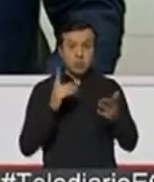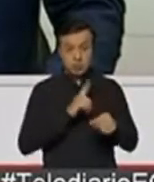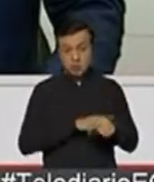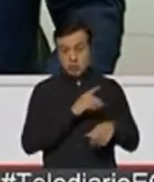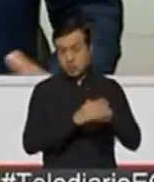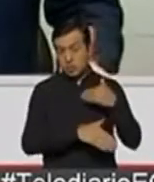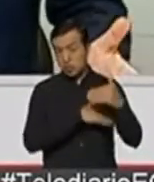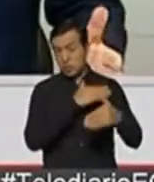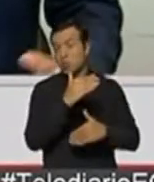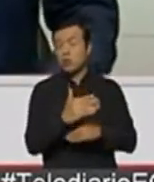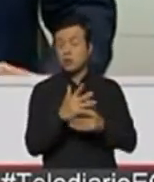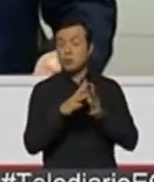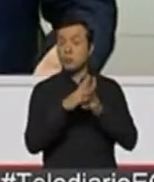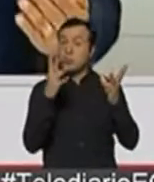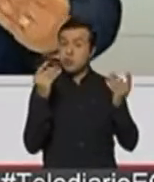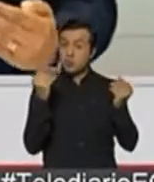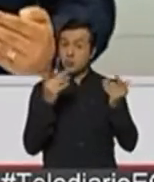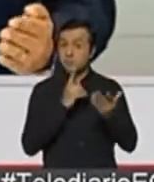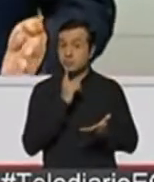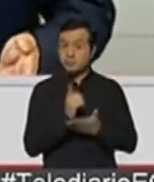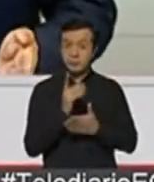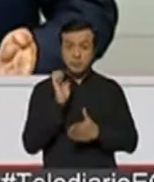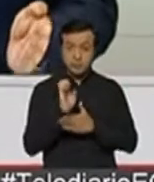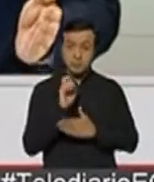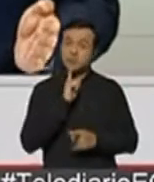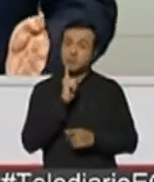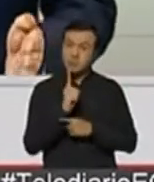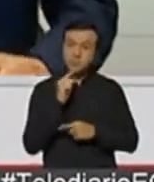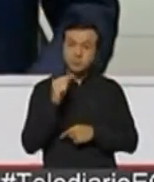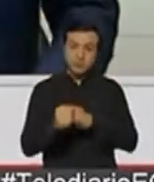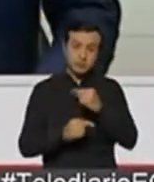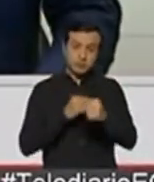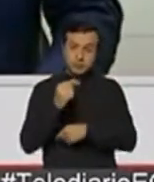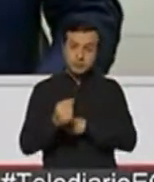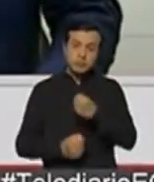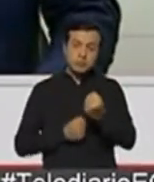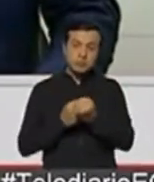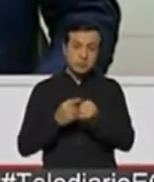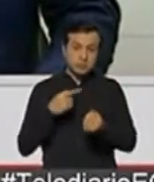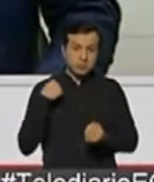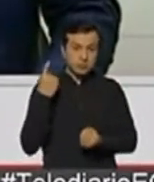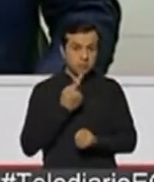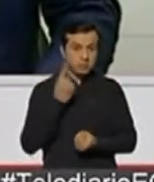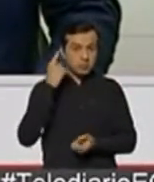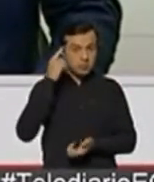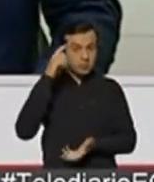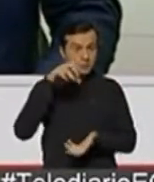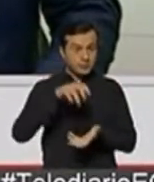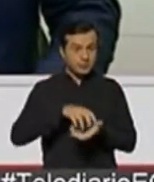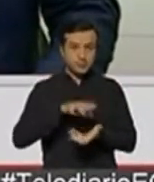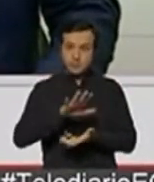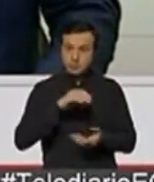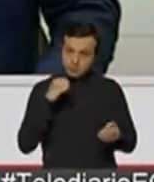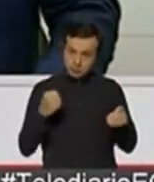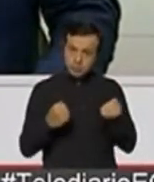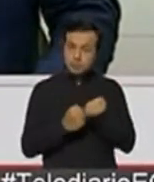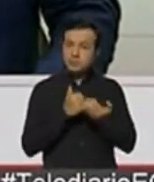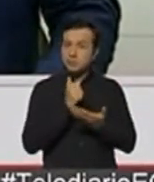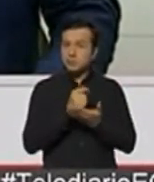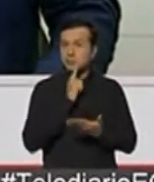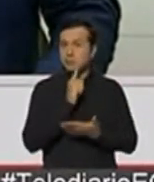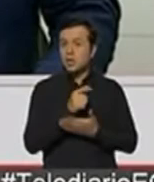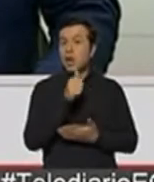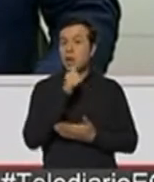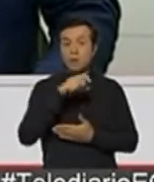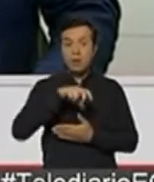Son importantes recursos. El Ecuador puede ir apalancando también. Nosotros mismos como Estado se está ya en temas de